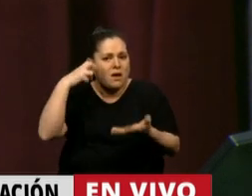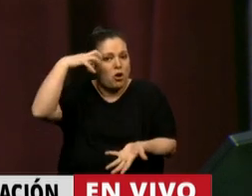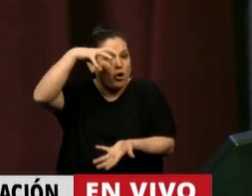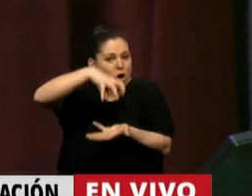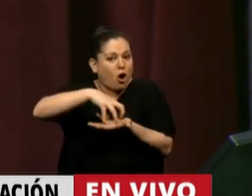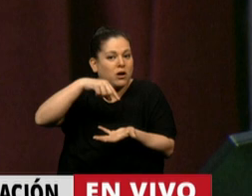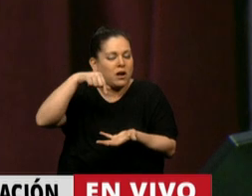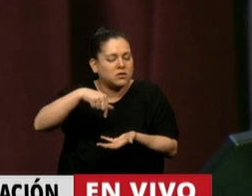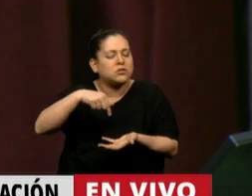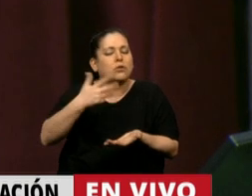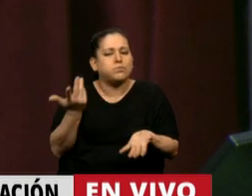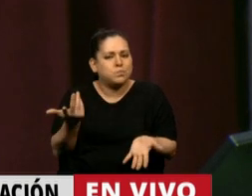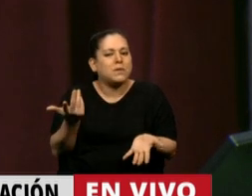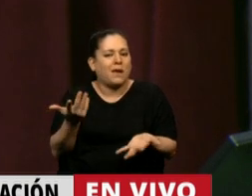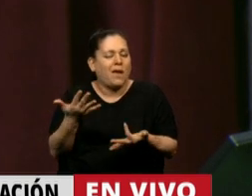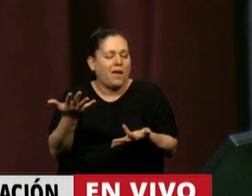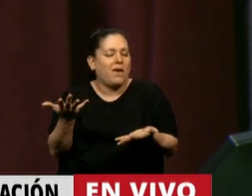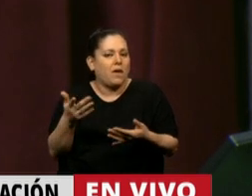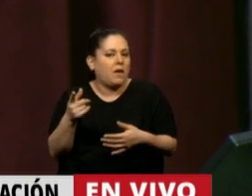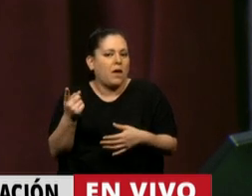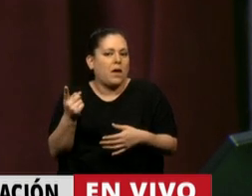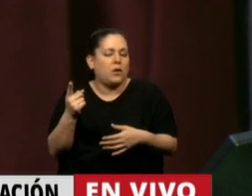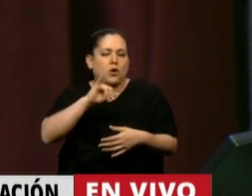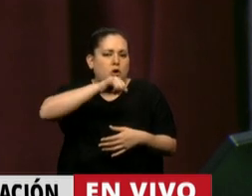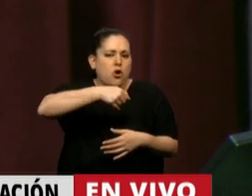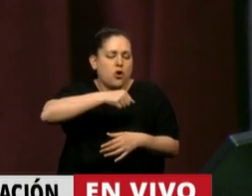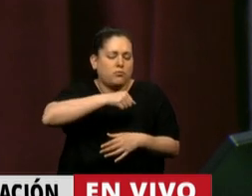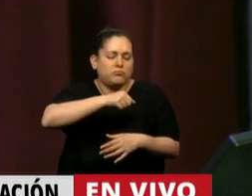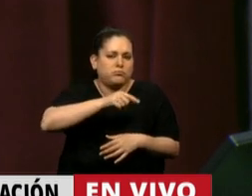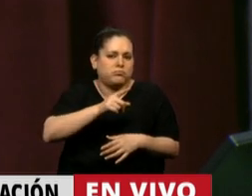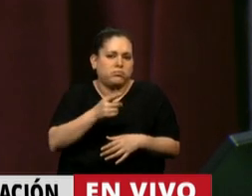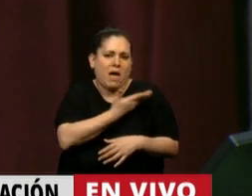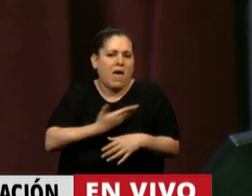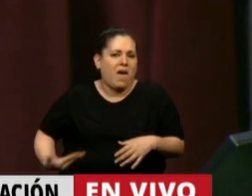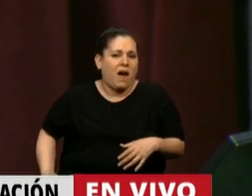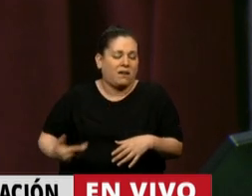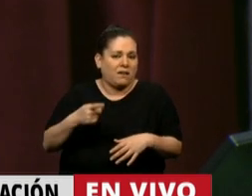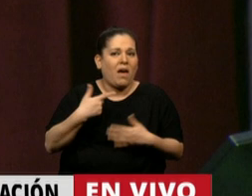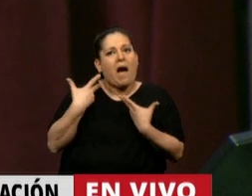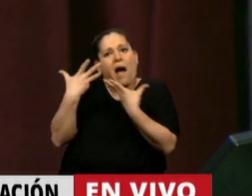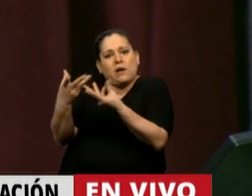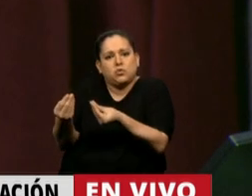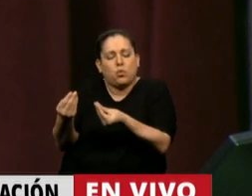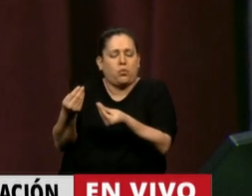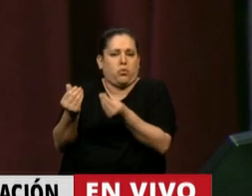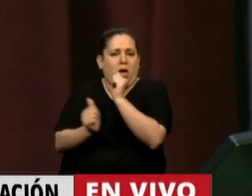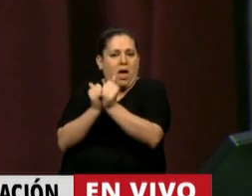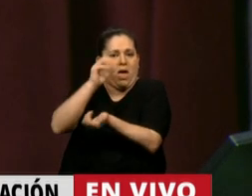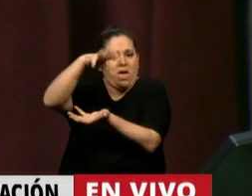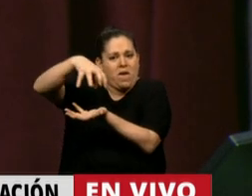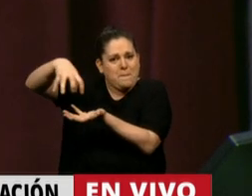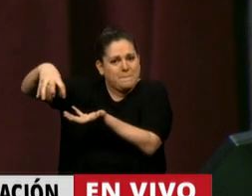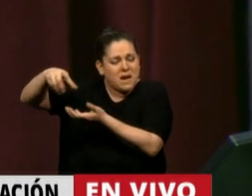parlamento de que no se aceptaba que el estado argentino ayudara a